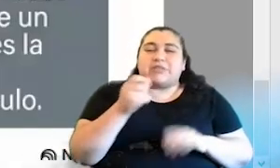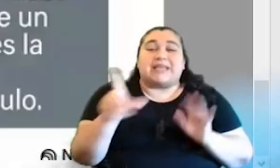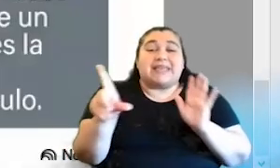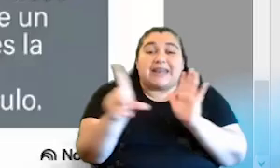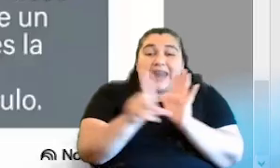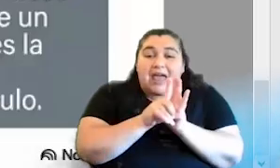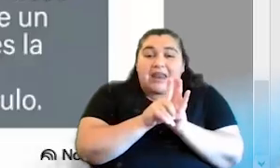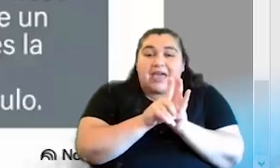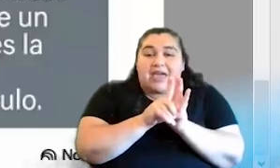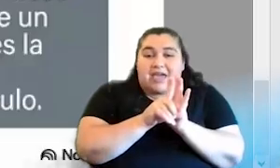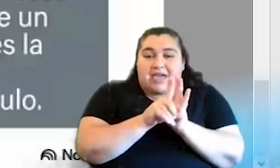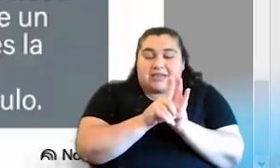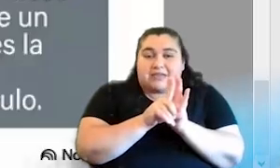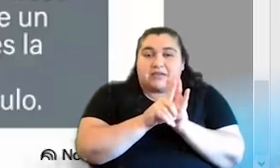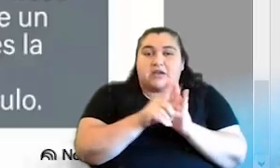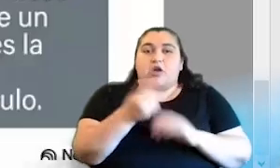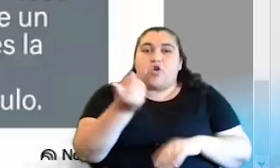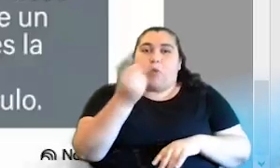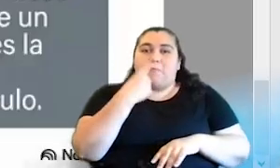haya establecido algún tope.